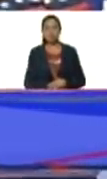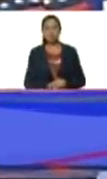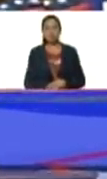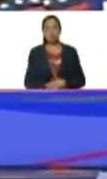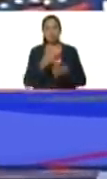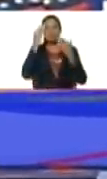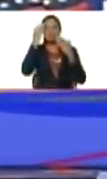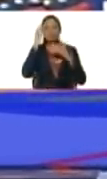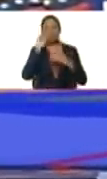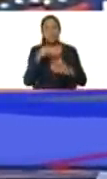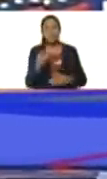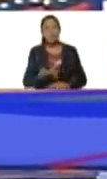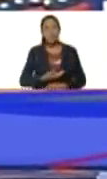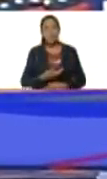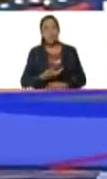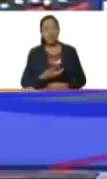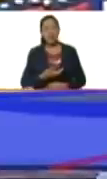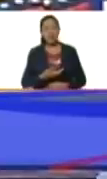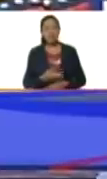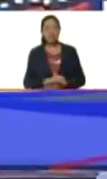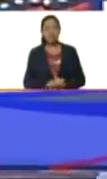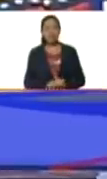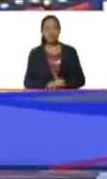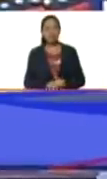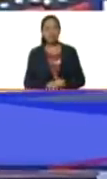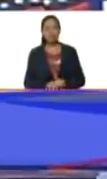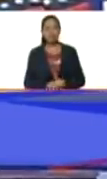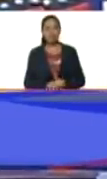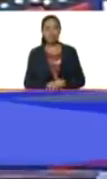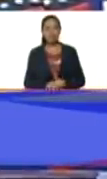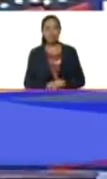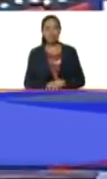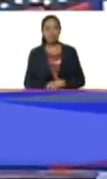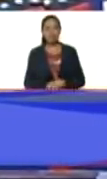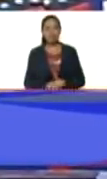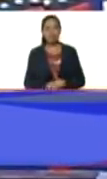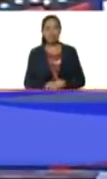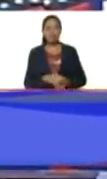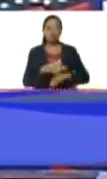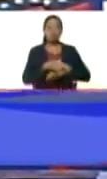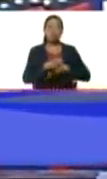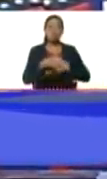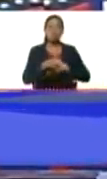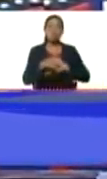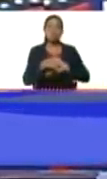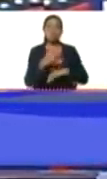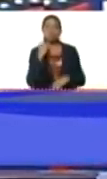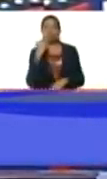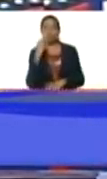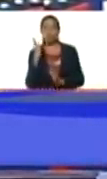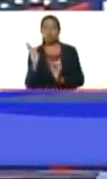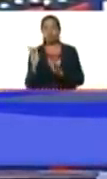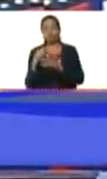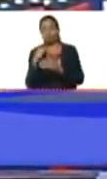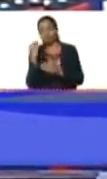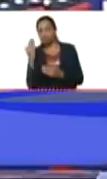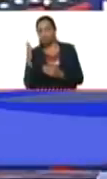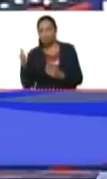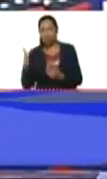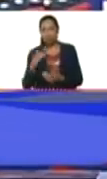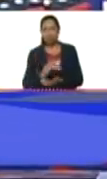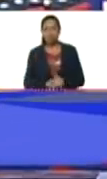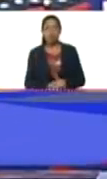Saludo también al alcalde de nuestro municipio vecino, nuestro querido